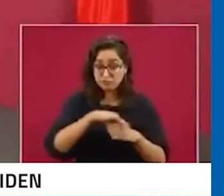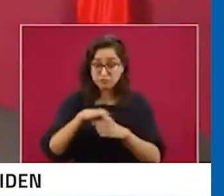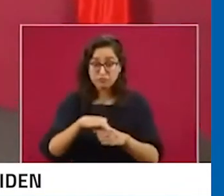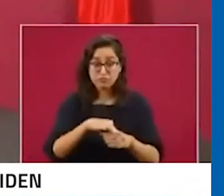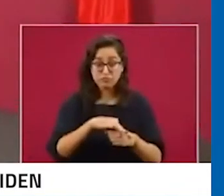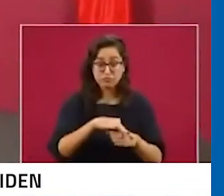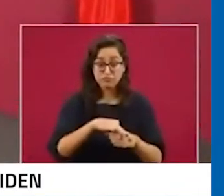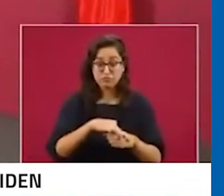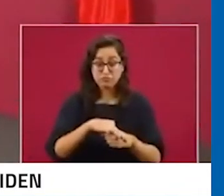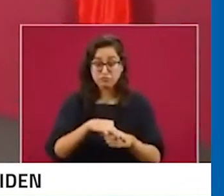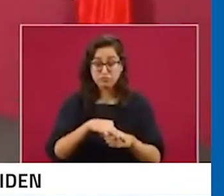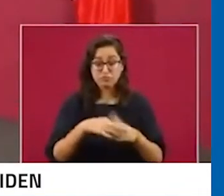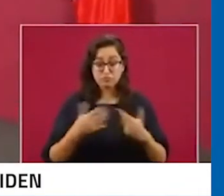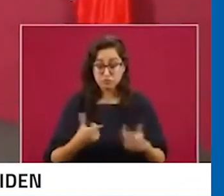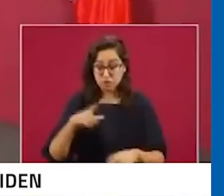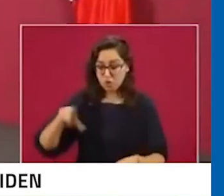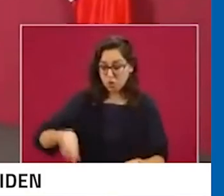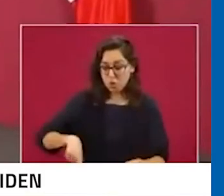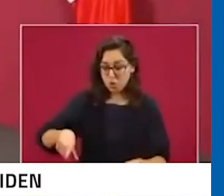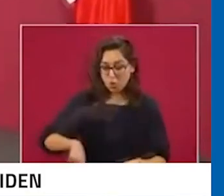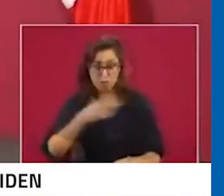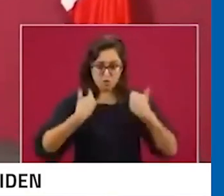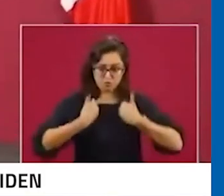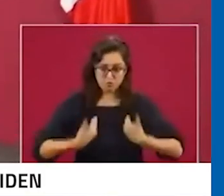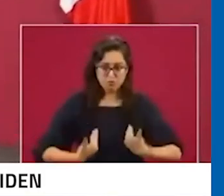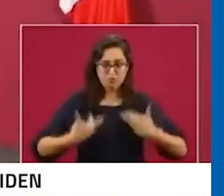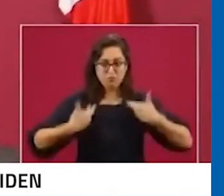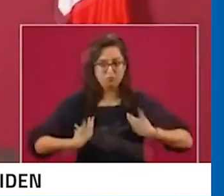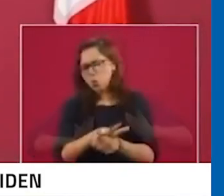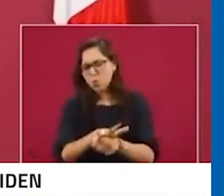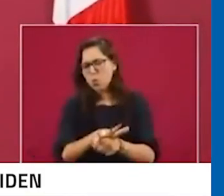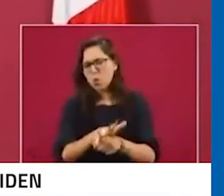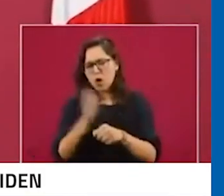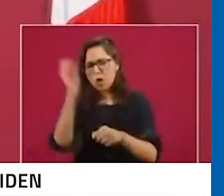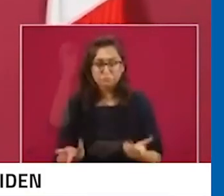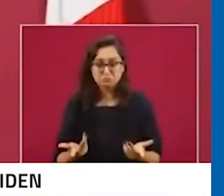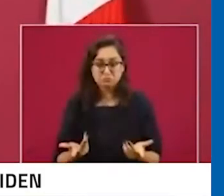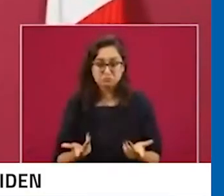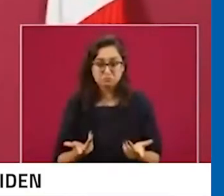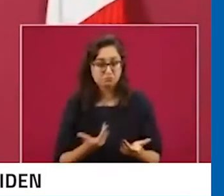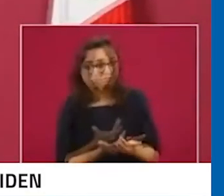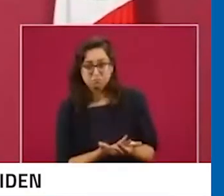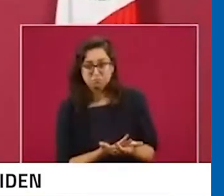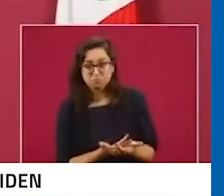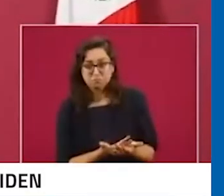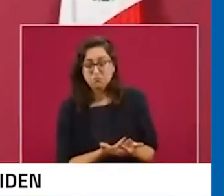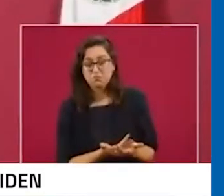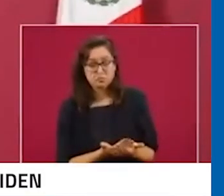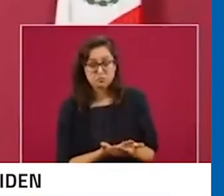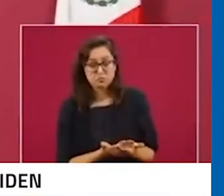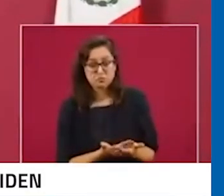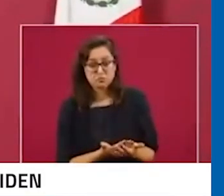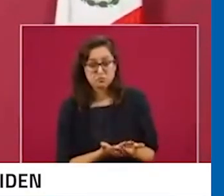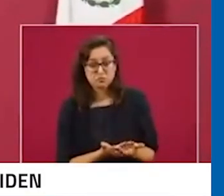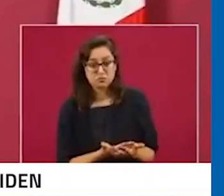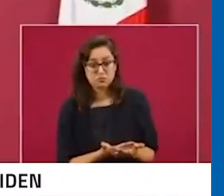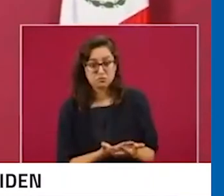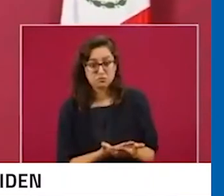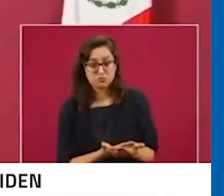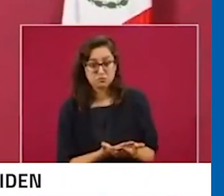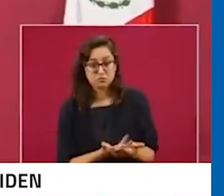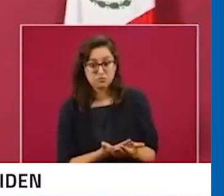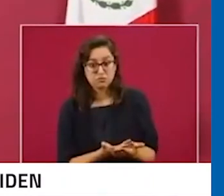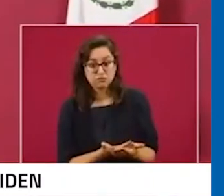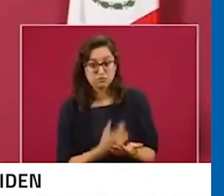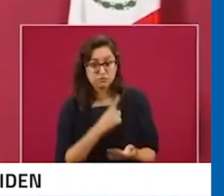postura del gobierno que represento es la de esperar a que las autoridades